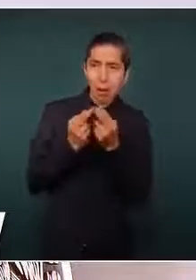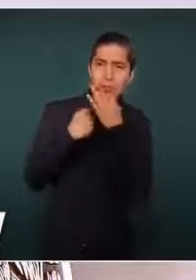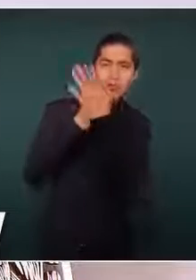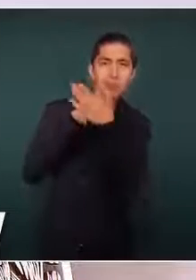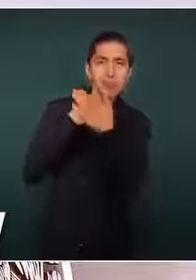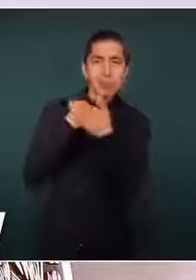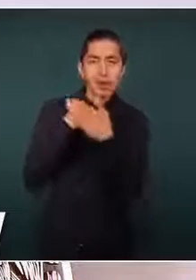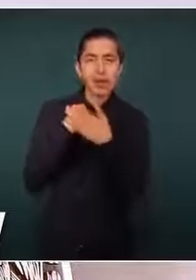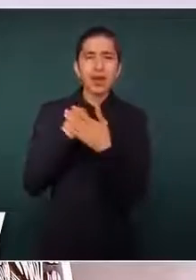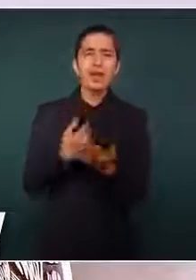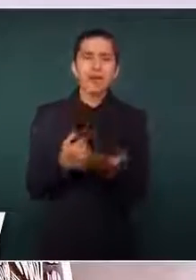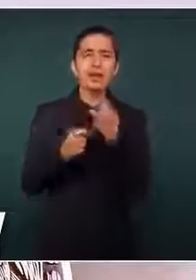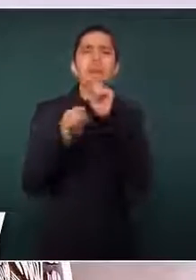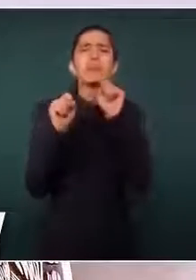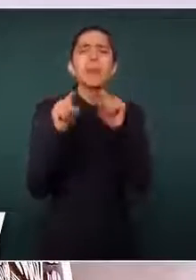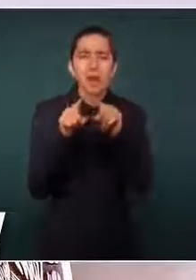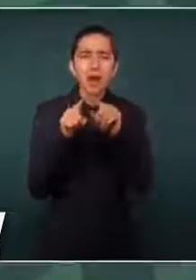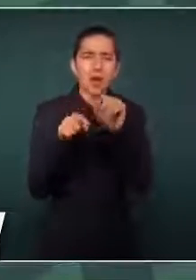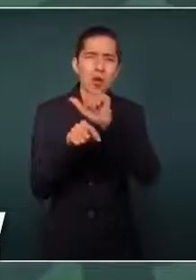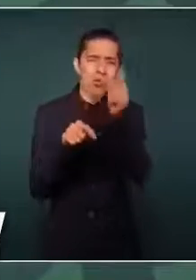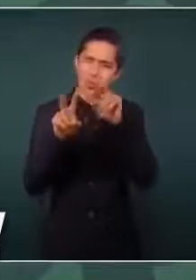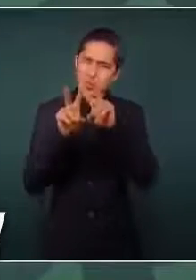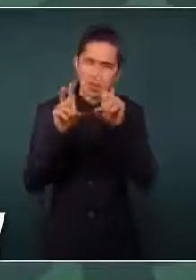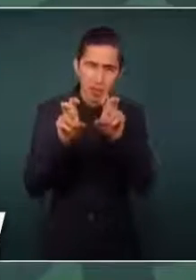de otros temas, si les parece,